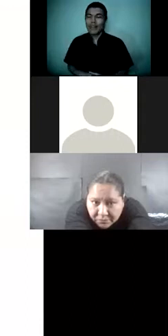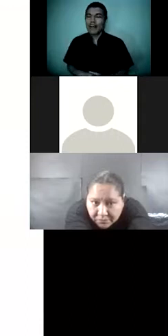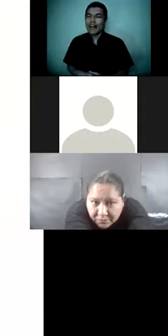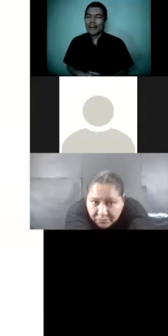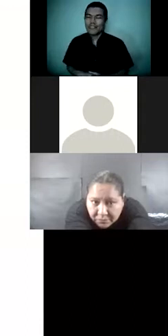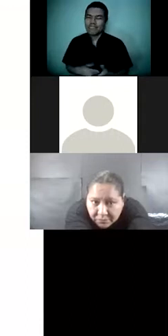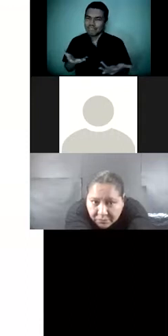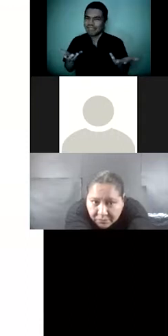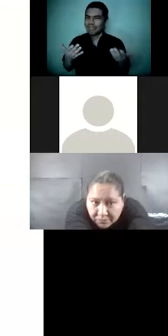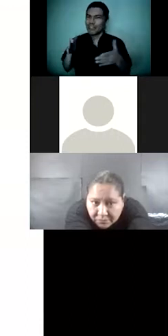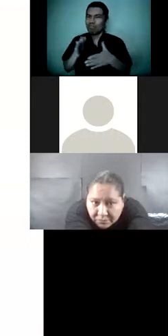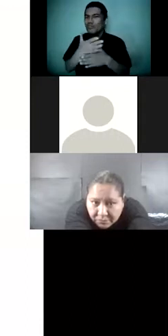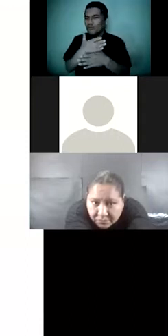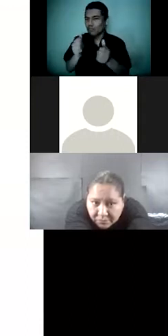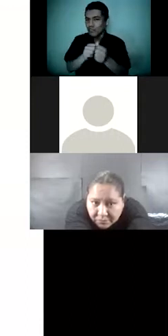Aquí en el MUSEN.